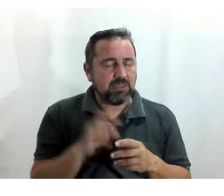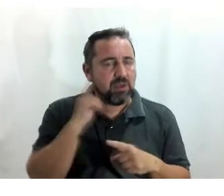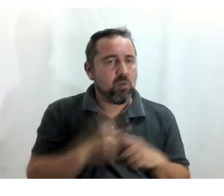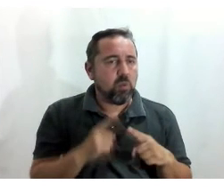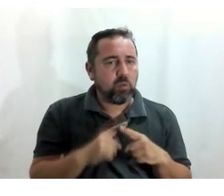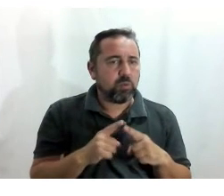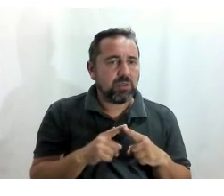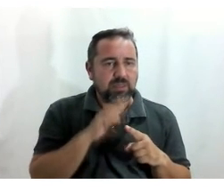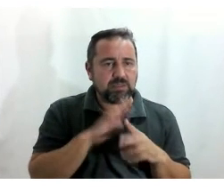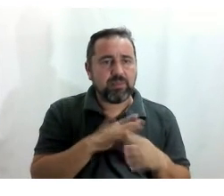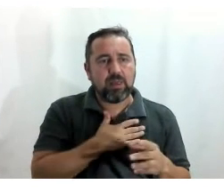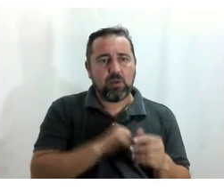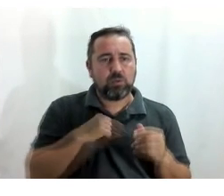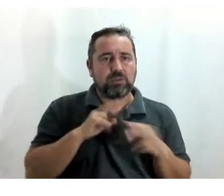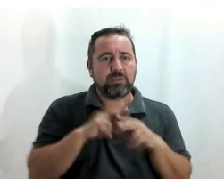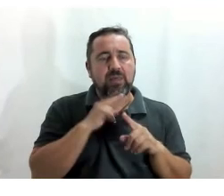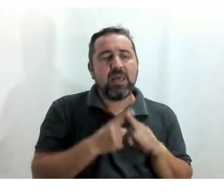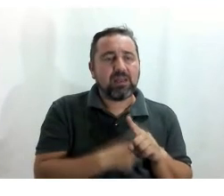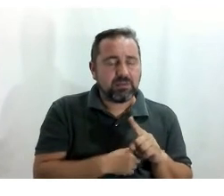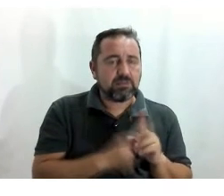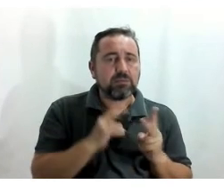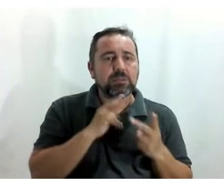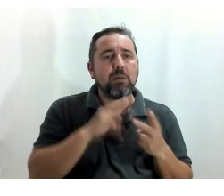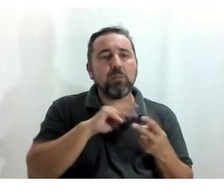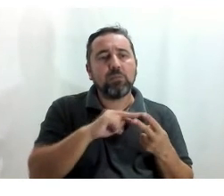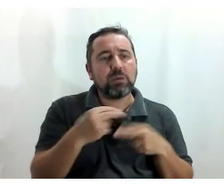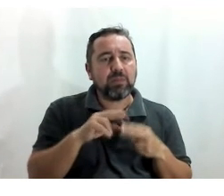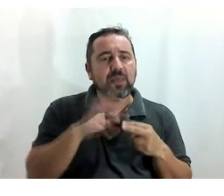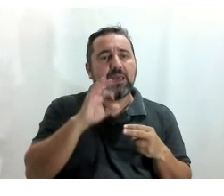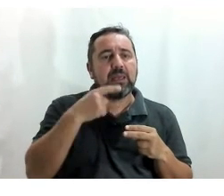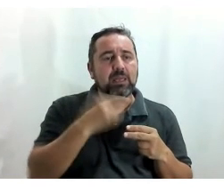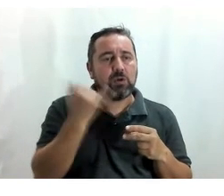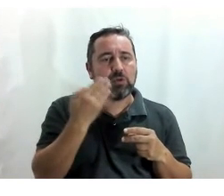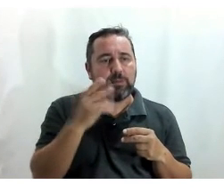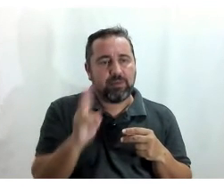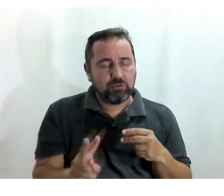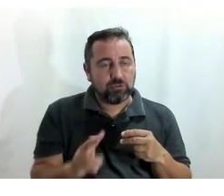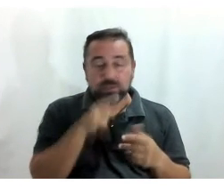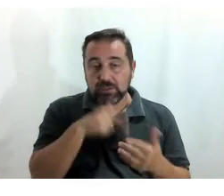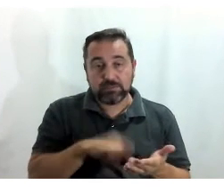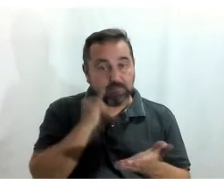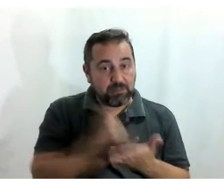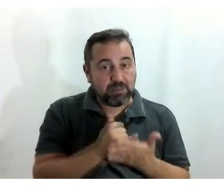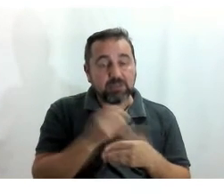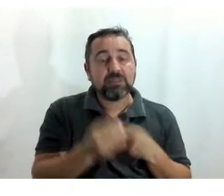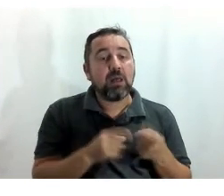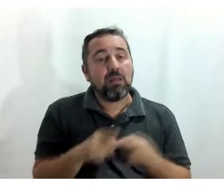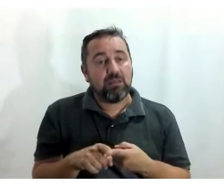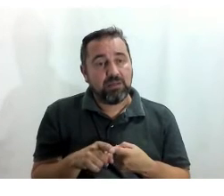hipoacusia autosómica recesiva, es mutación en el gen GJB2. Pues en este experimento lo que se hace es,